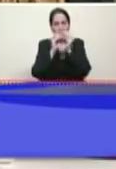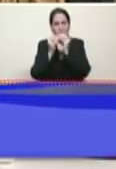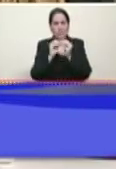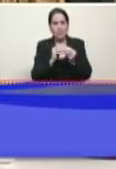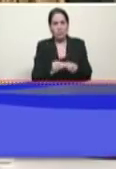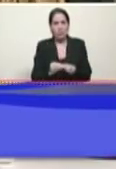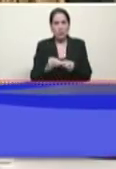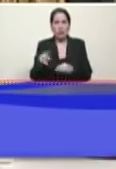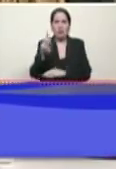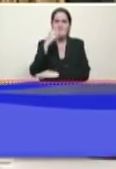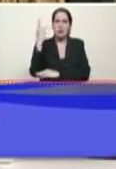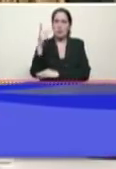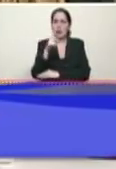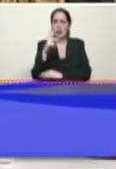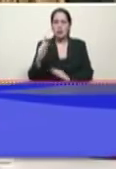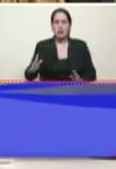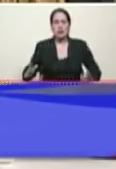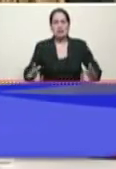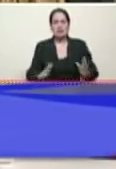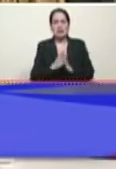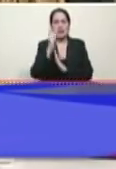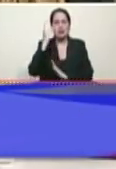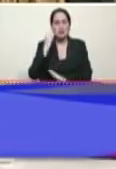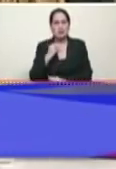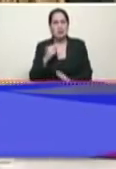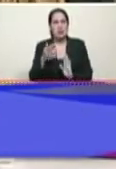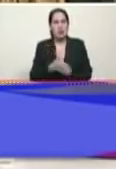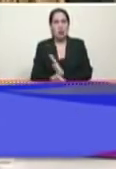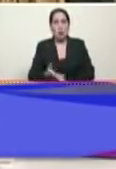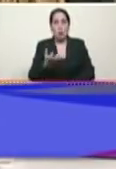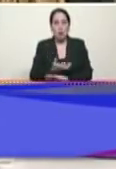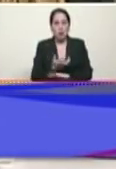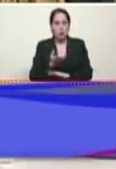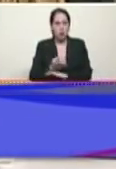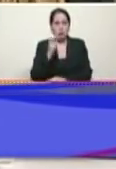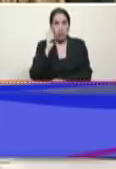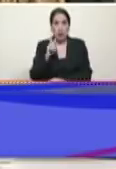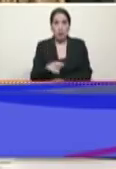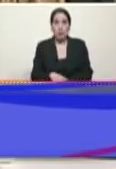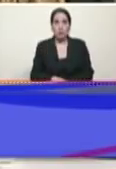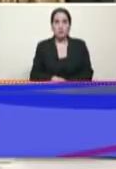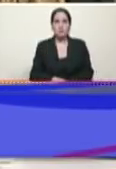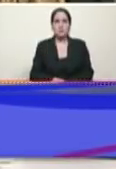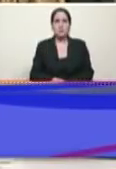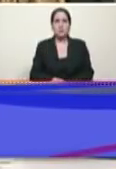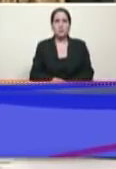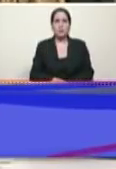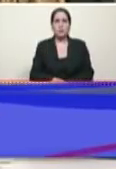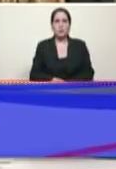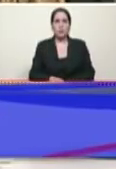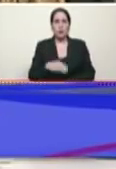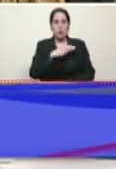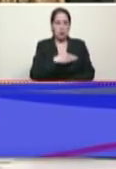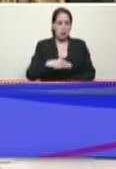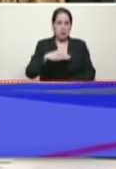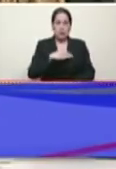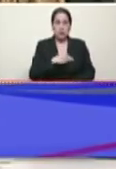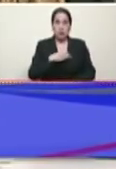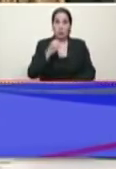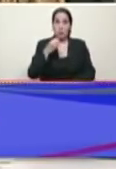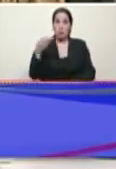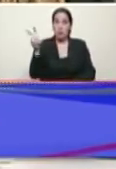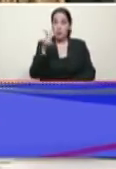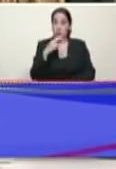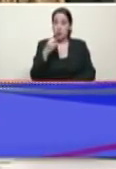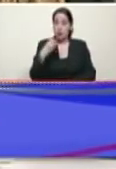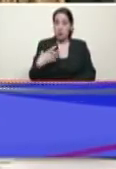central, parroquia San Simón, municipio Maturín. Veamos la misión Venezuela Bella,